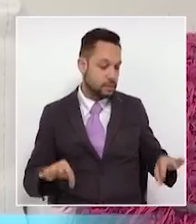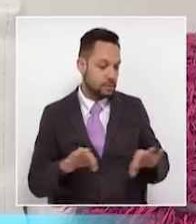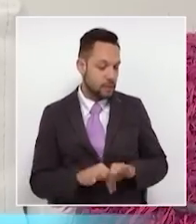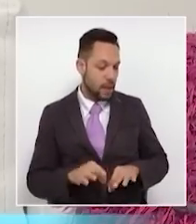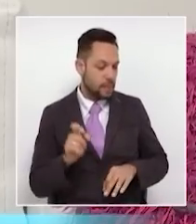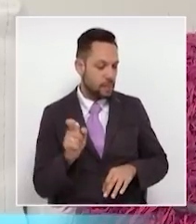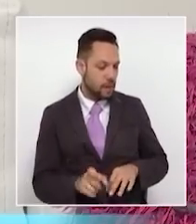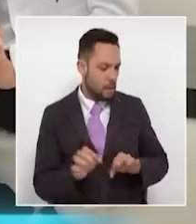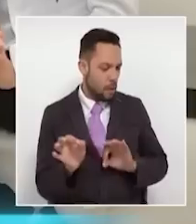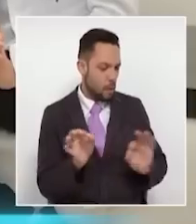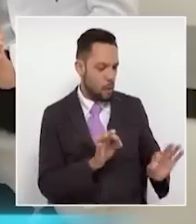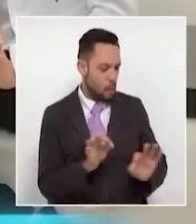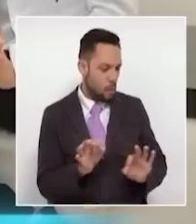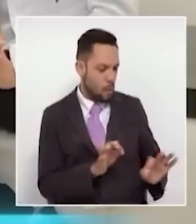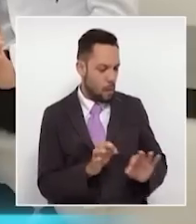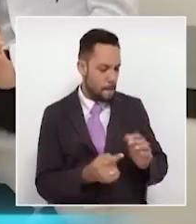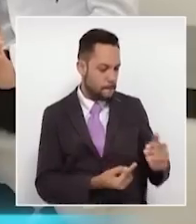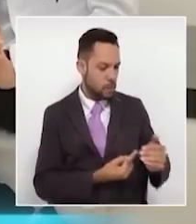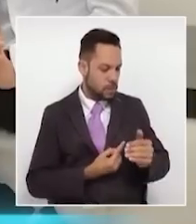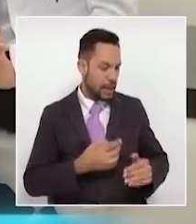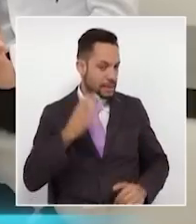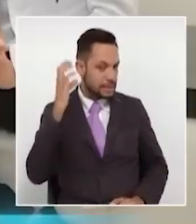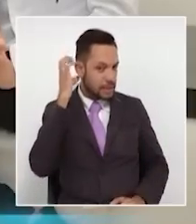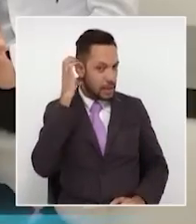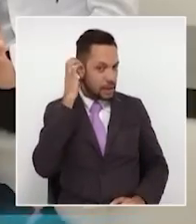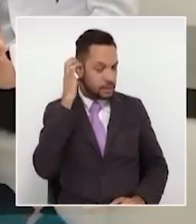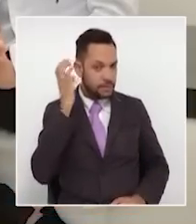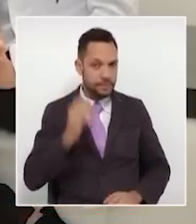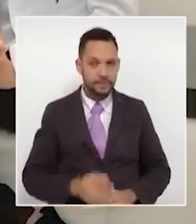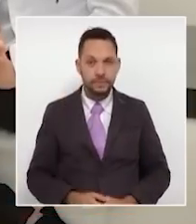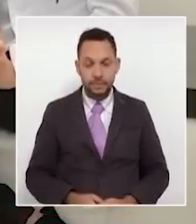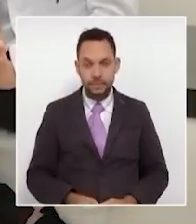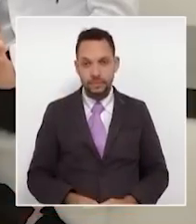protección cerebral restablecer nuestros ciclos circadianos